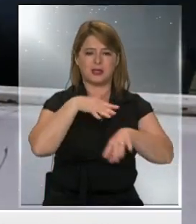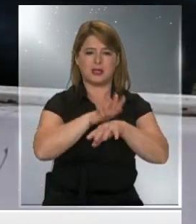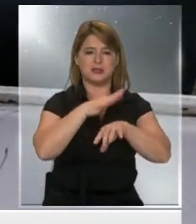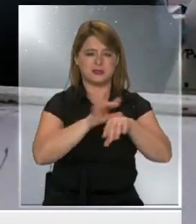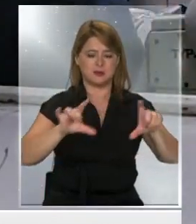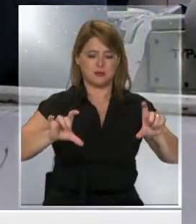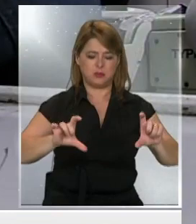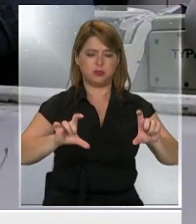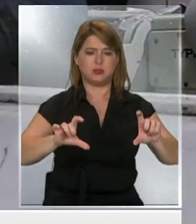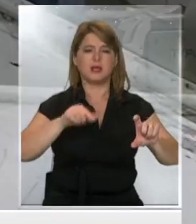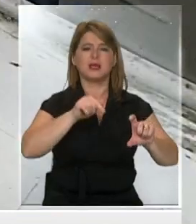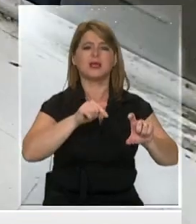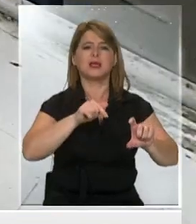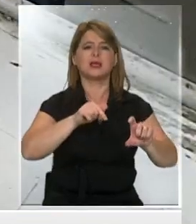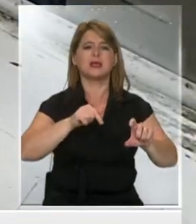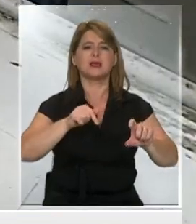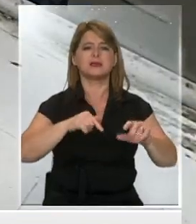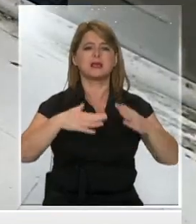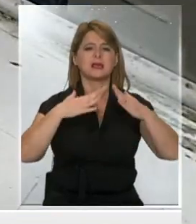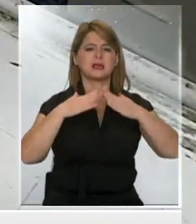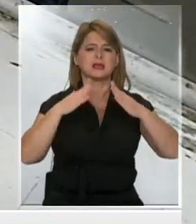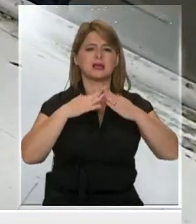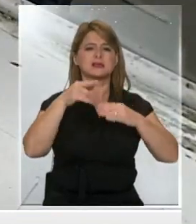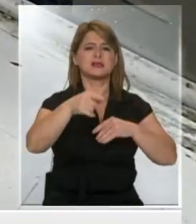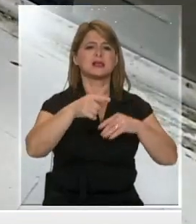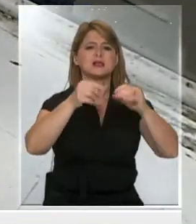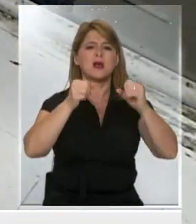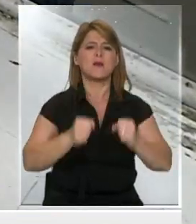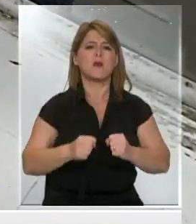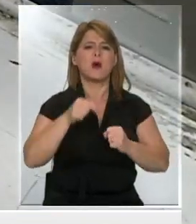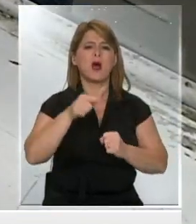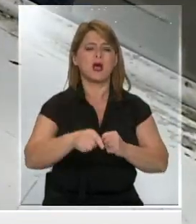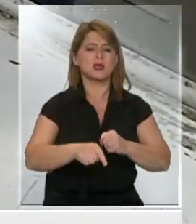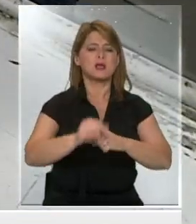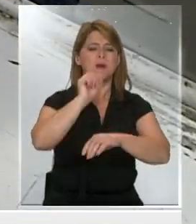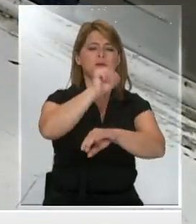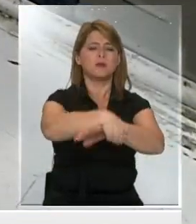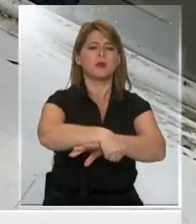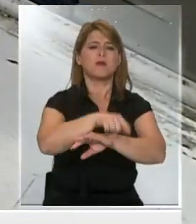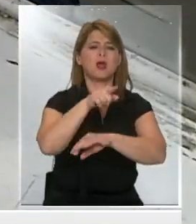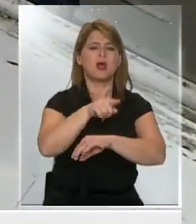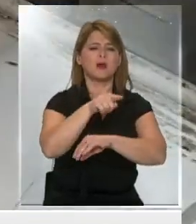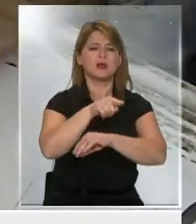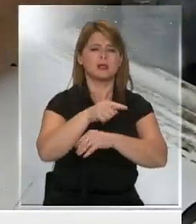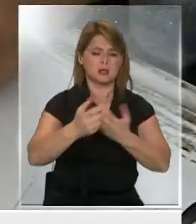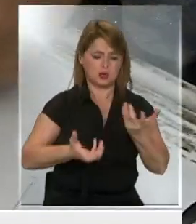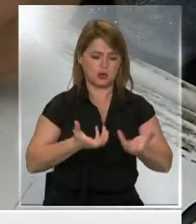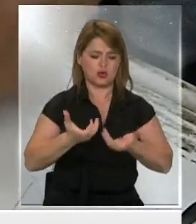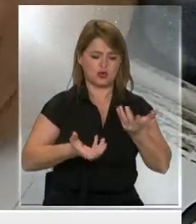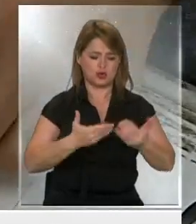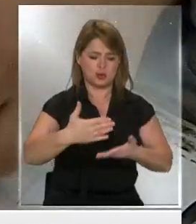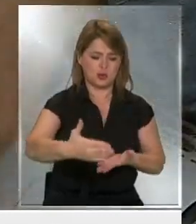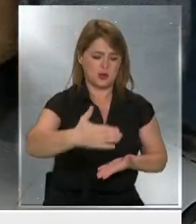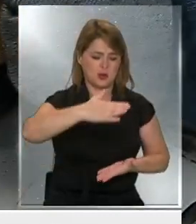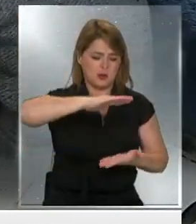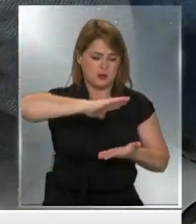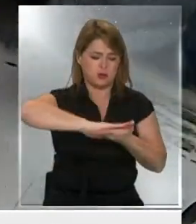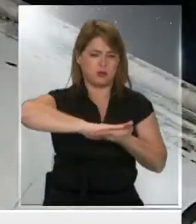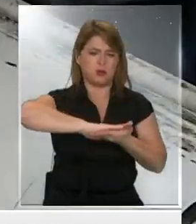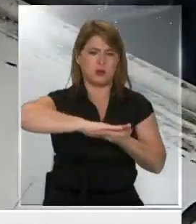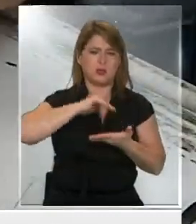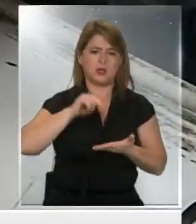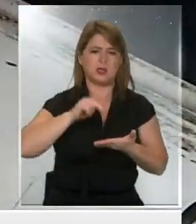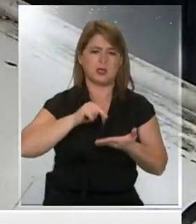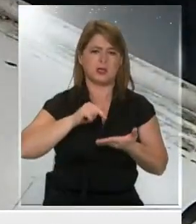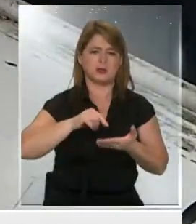esta mascarilla casera aprobada por la Universidad de Cambridge. El paño de cocina se corta, se dobla, luego hay que